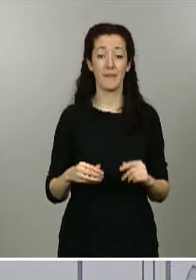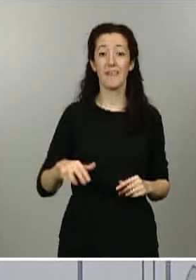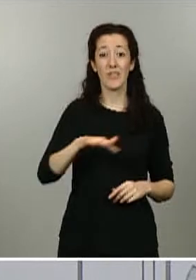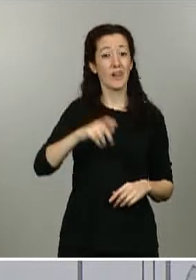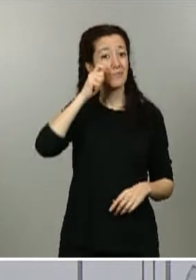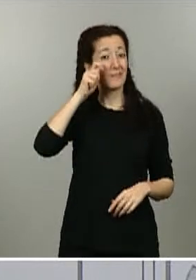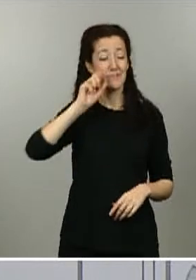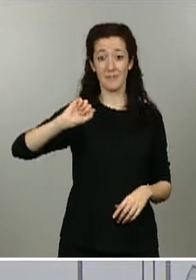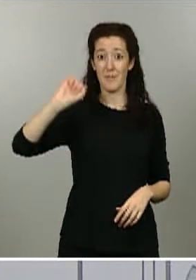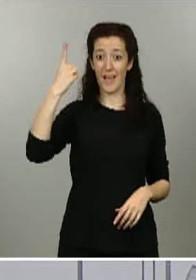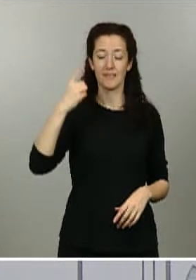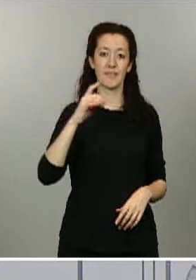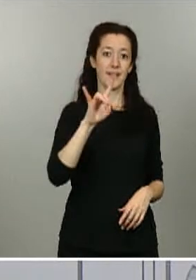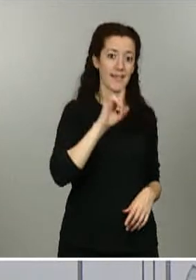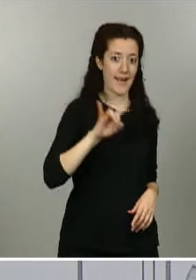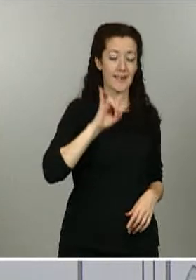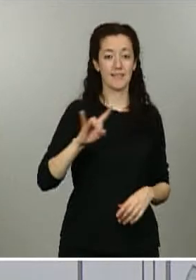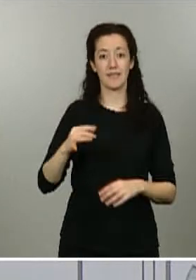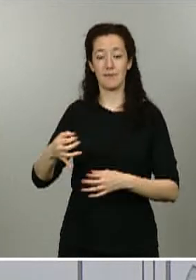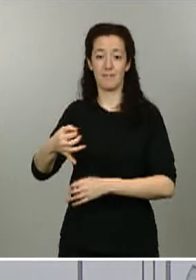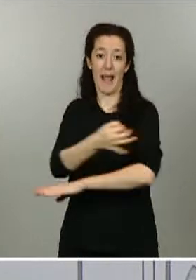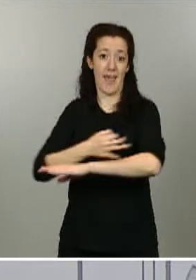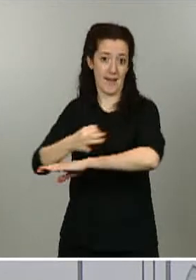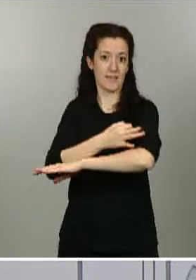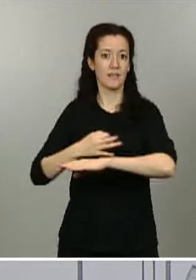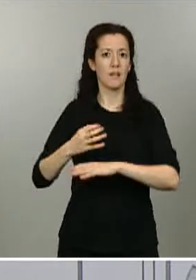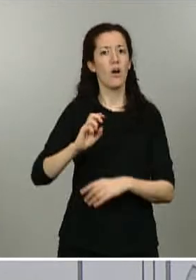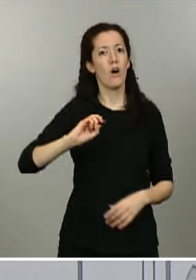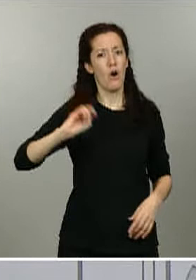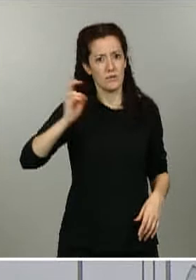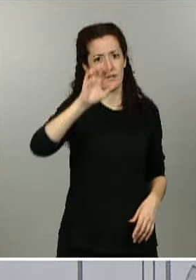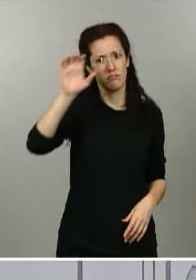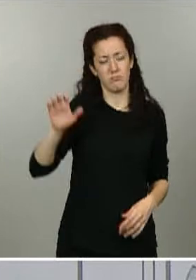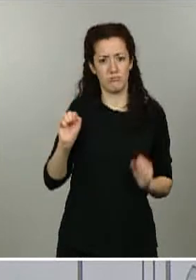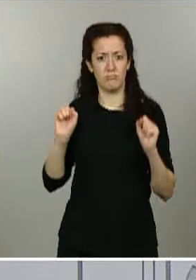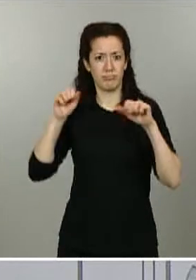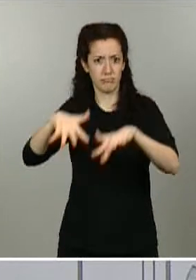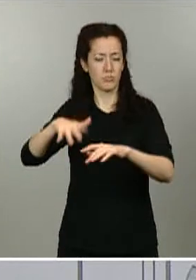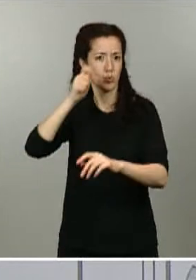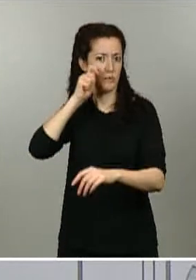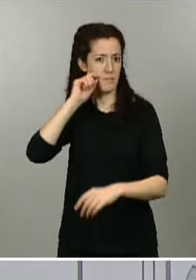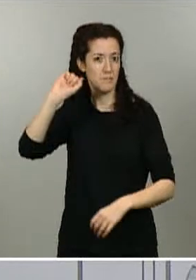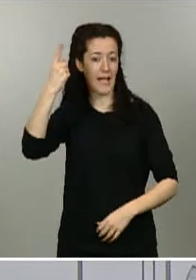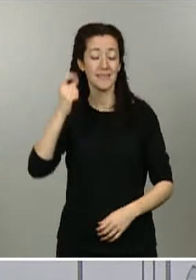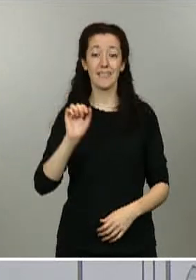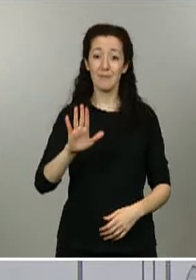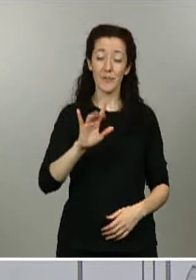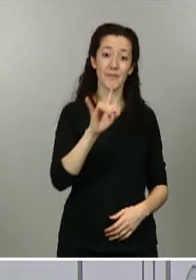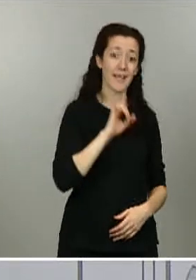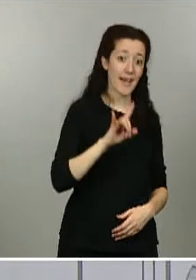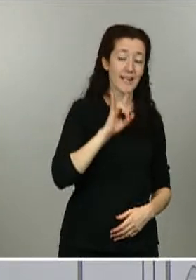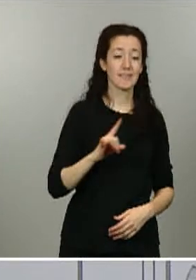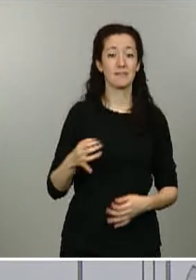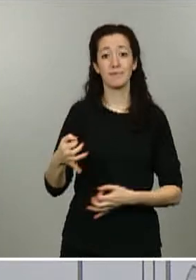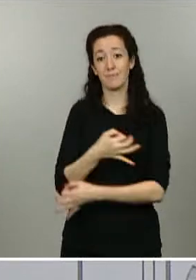y Baleares, al margen de otras que también lo son, pero Canarias y Baleares en particular, el impacto